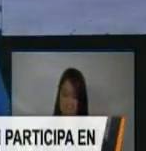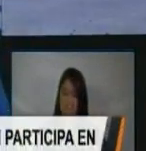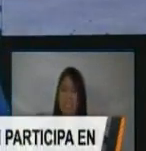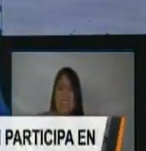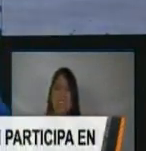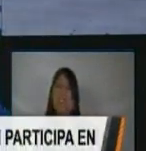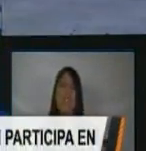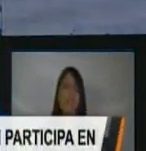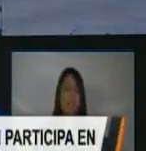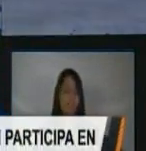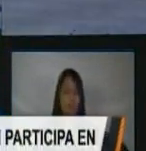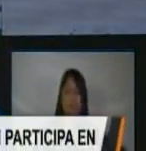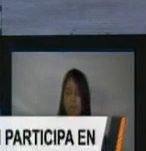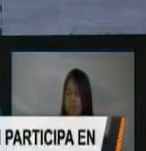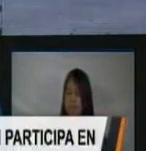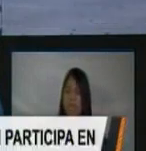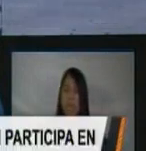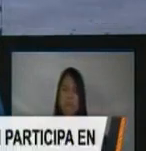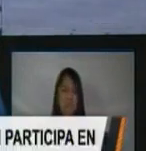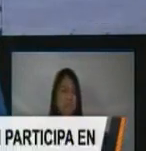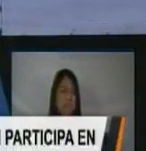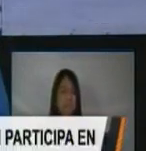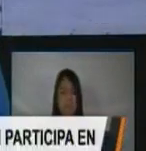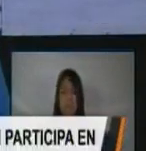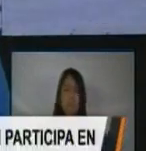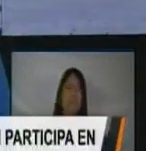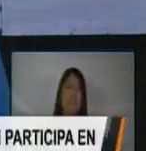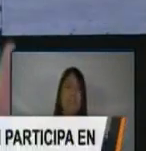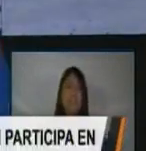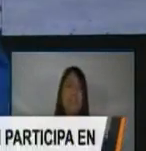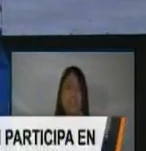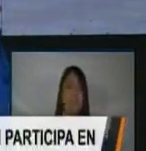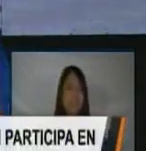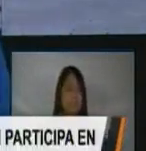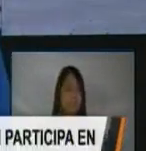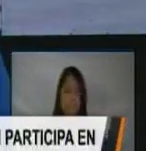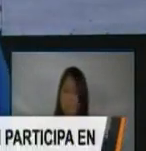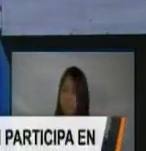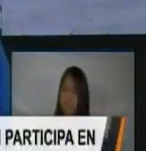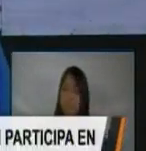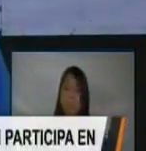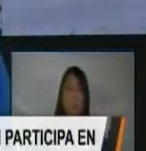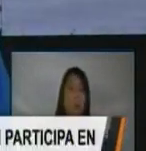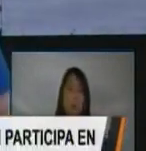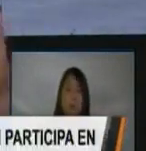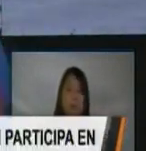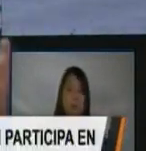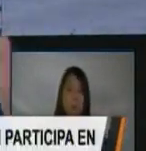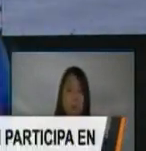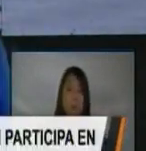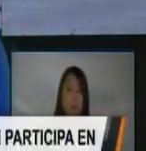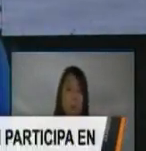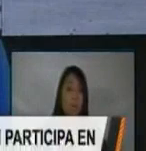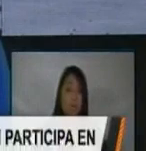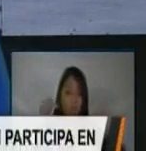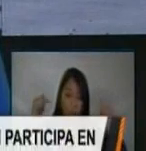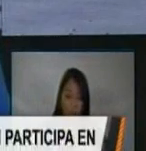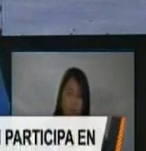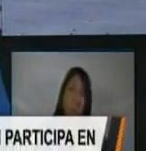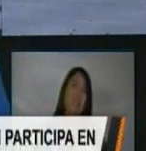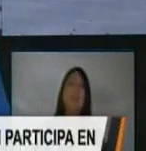botas llenas de lodo en la recuperación. Si no hubiera sido por ustedes, muchachos, hoy no estaríamos